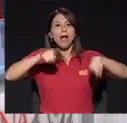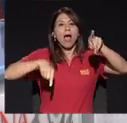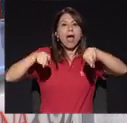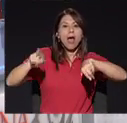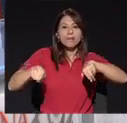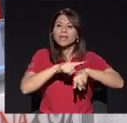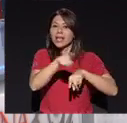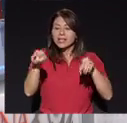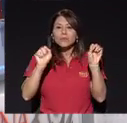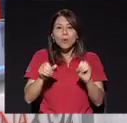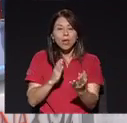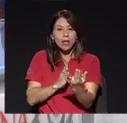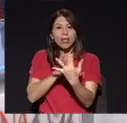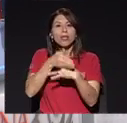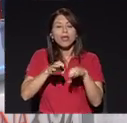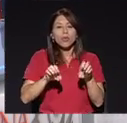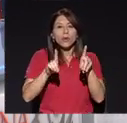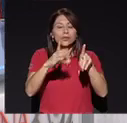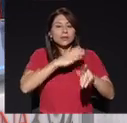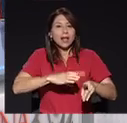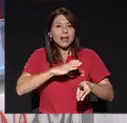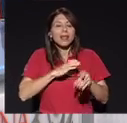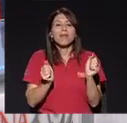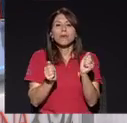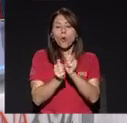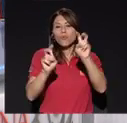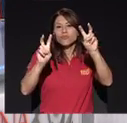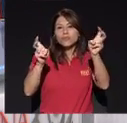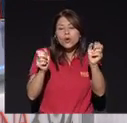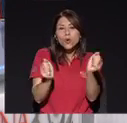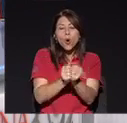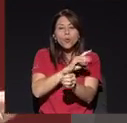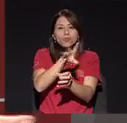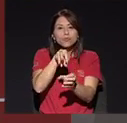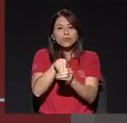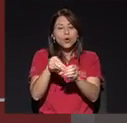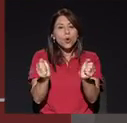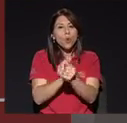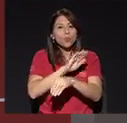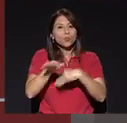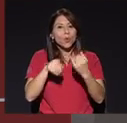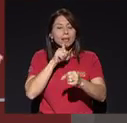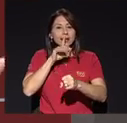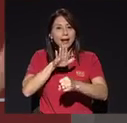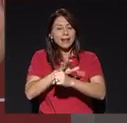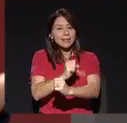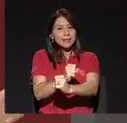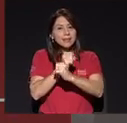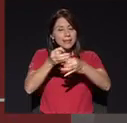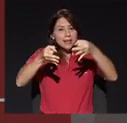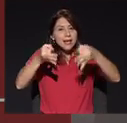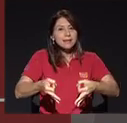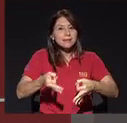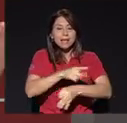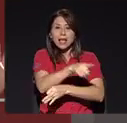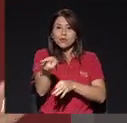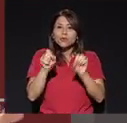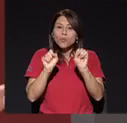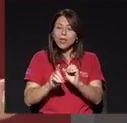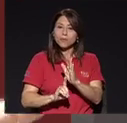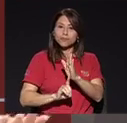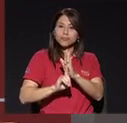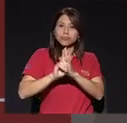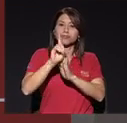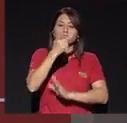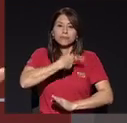a la educación de calidad, con los contenidos, con todas las garantías, ¿verdad? Que les garanticen un